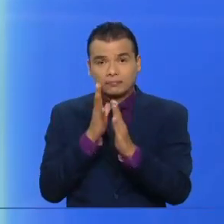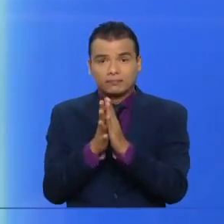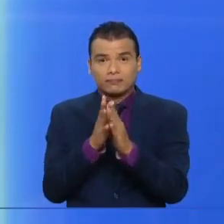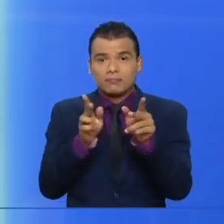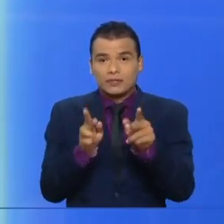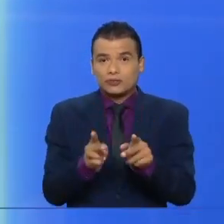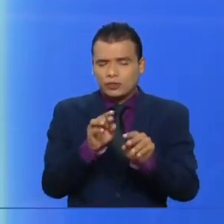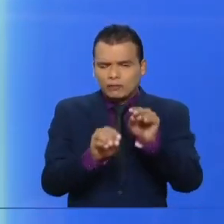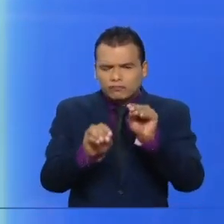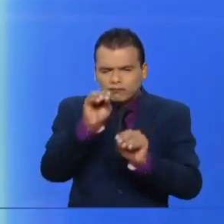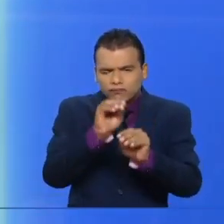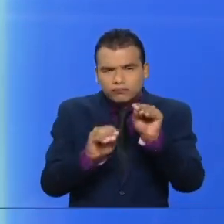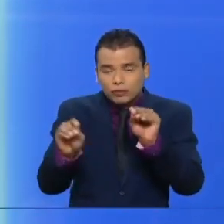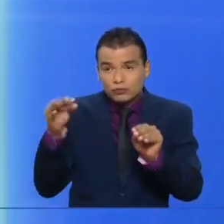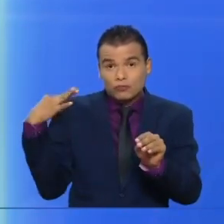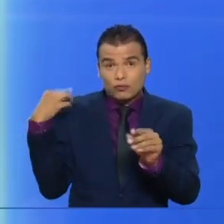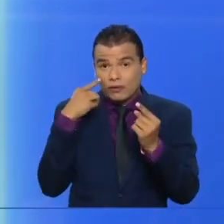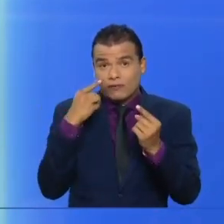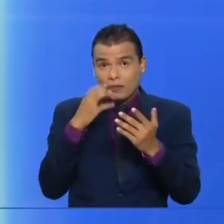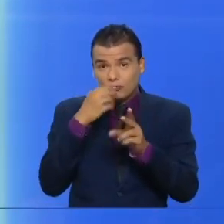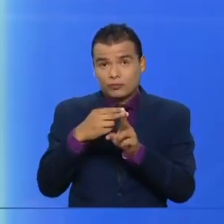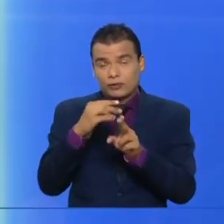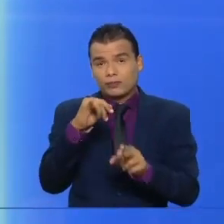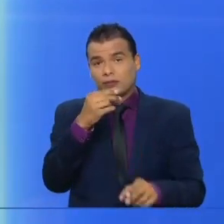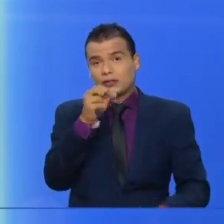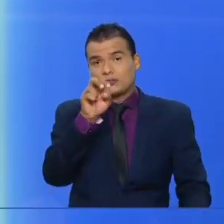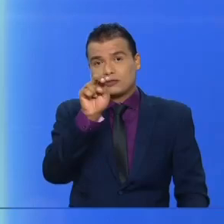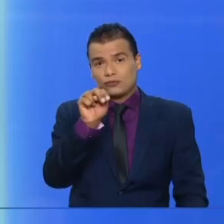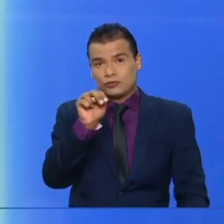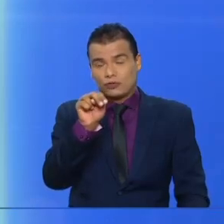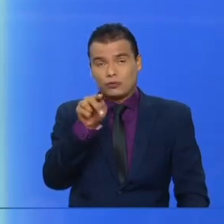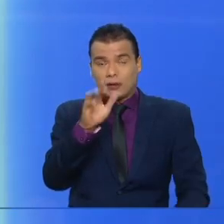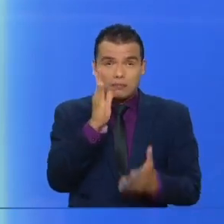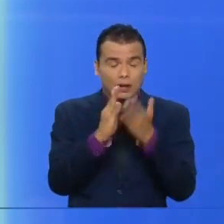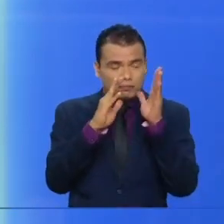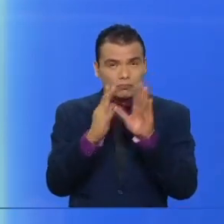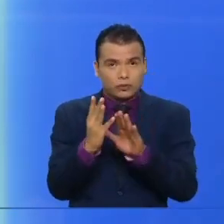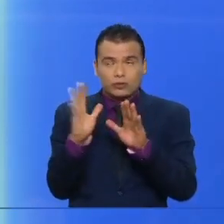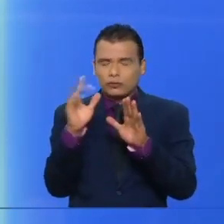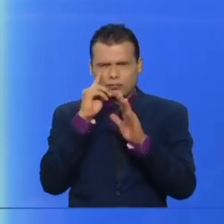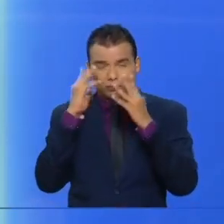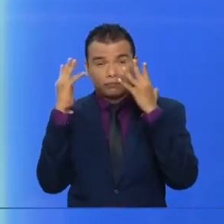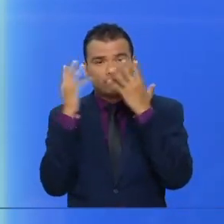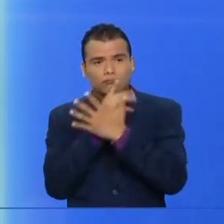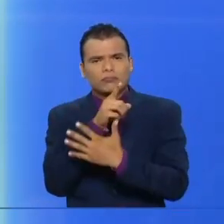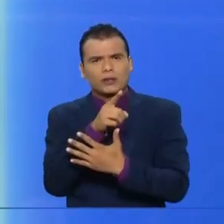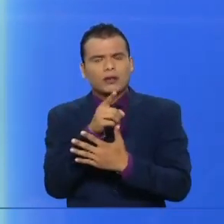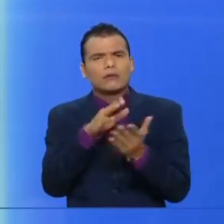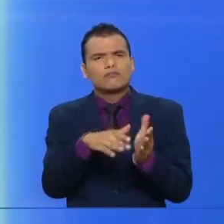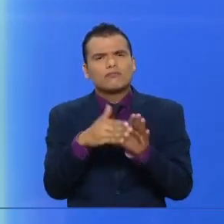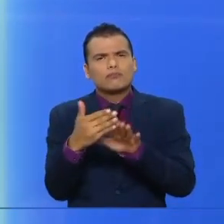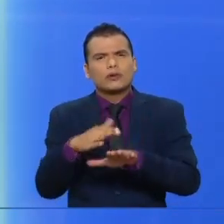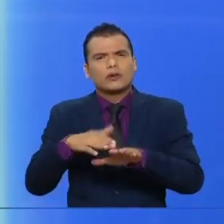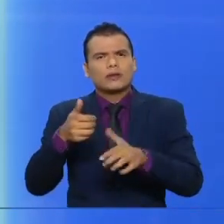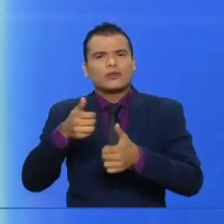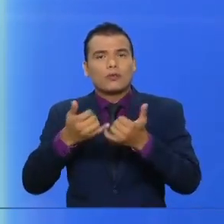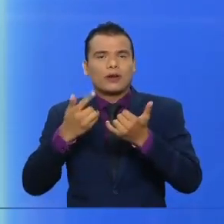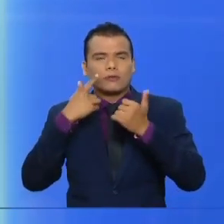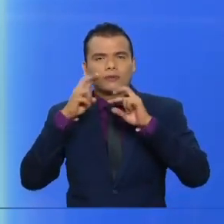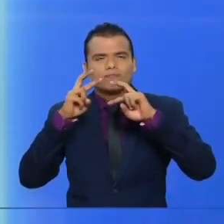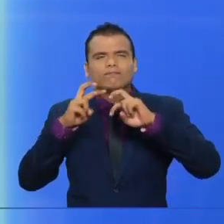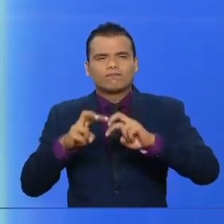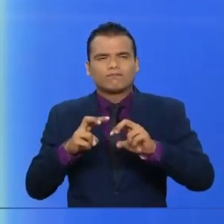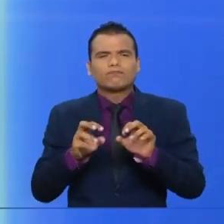La muerte del reconocido diseñador John Messias tomó por sorpresa a la industria de la moda. Las causas de su deceso aún son materia